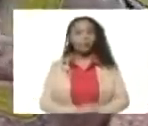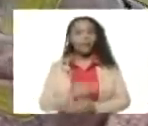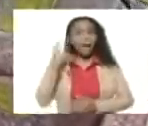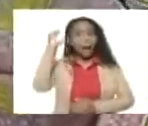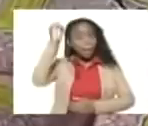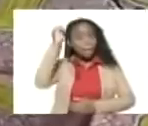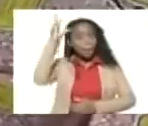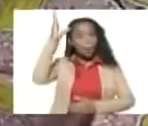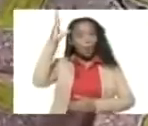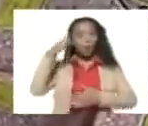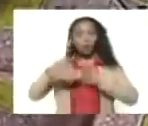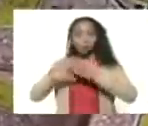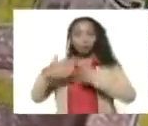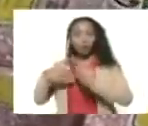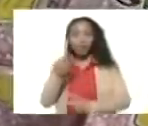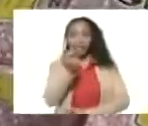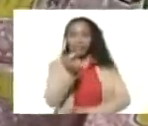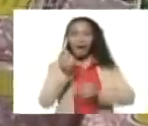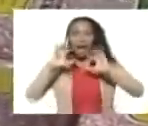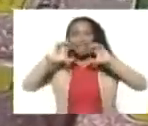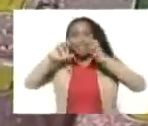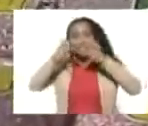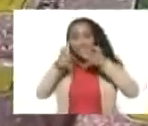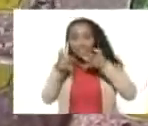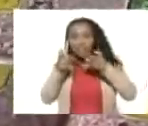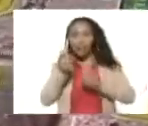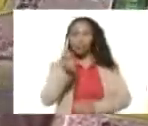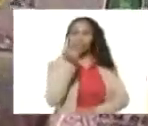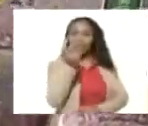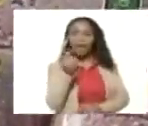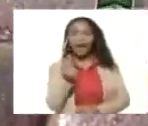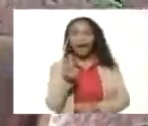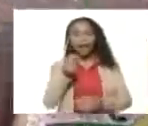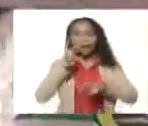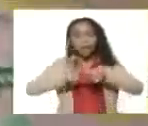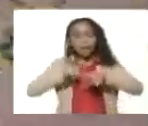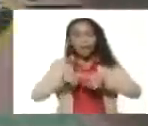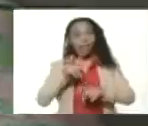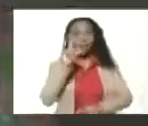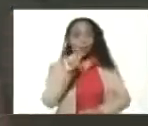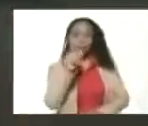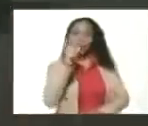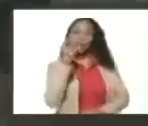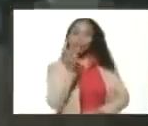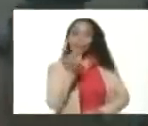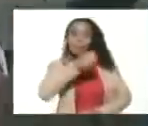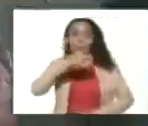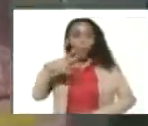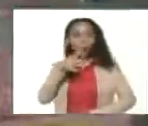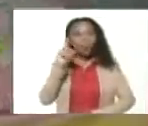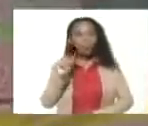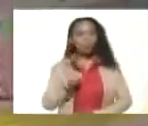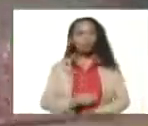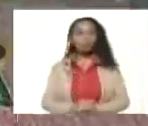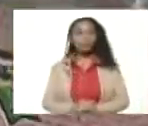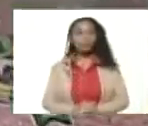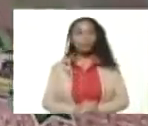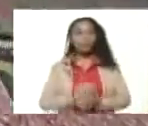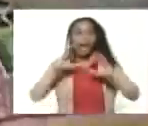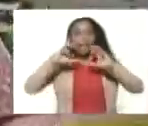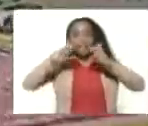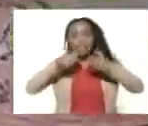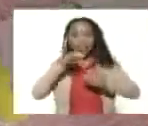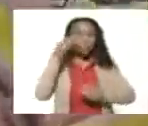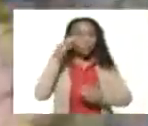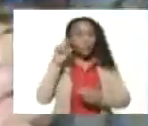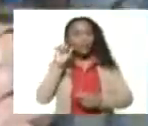procesar semilla de maíz, semilla de caraota y semilla de frijol. Correcto. Es la única maíz, planta, caraota y